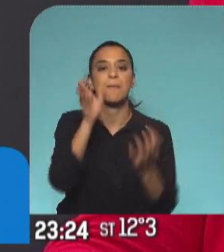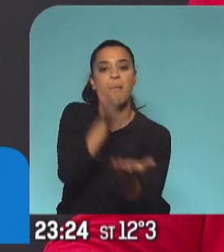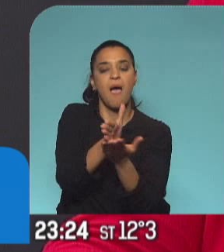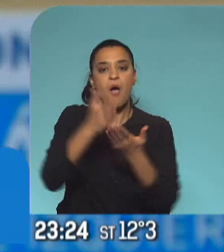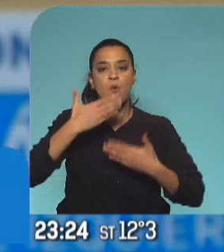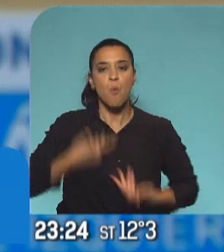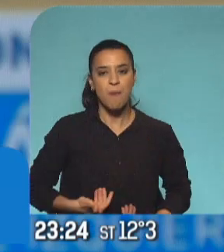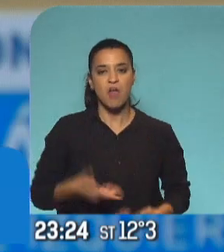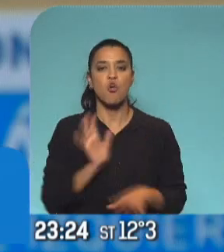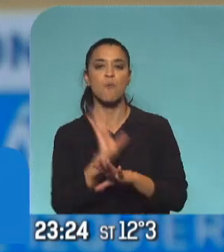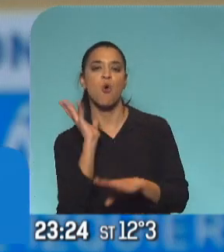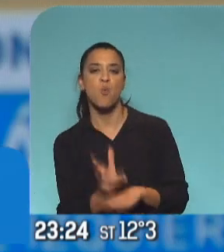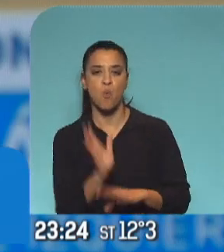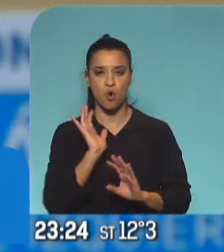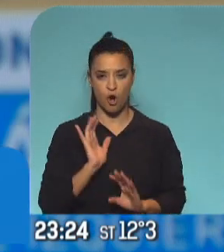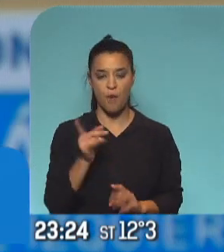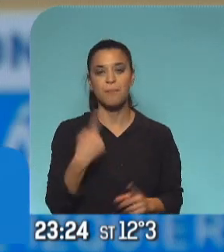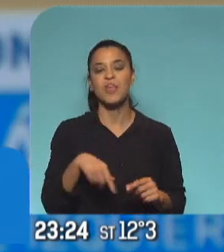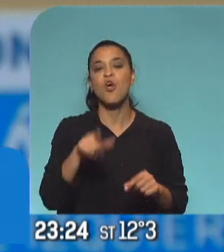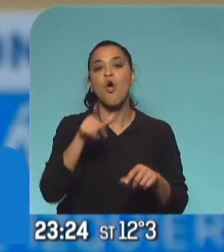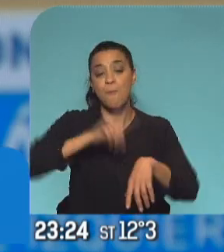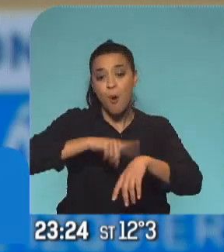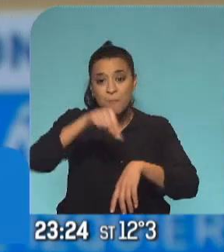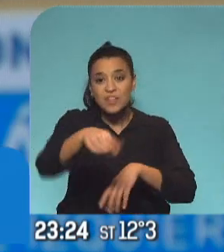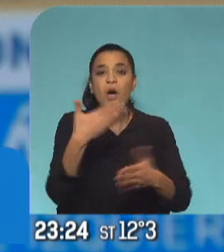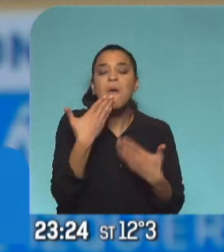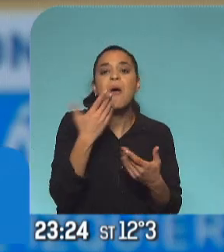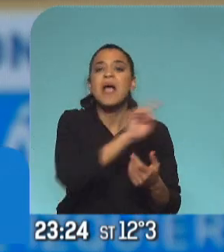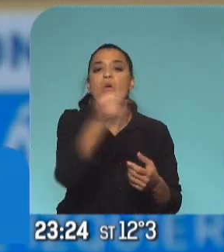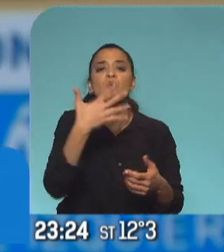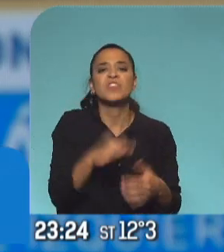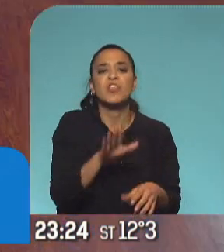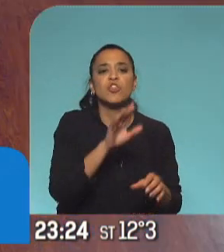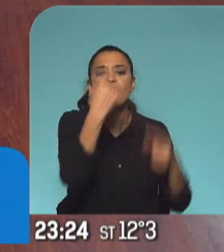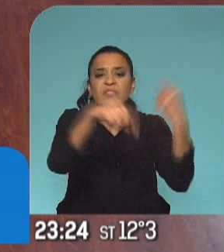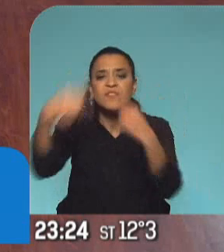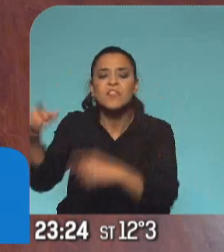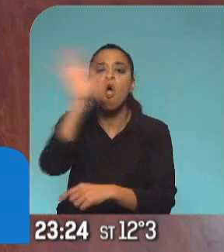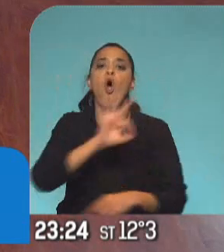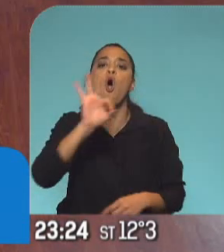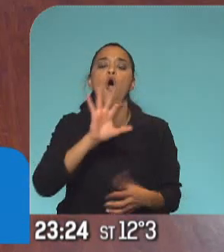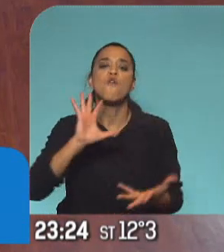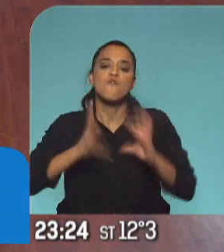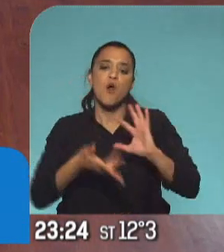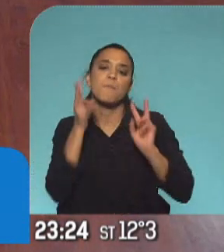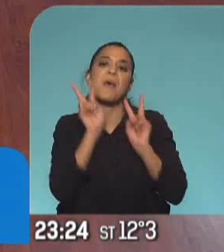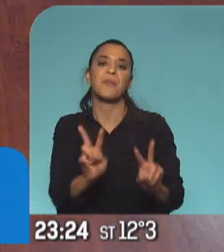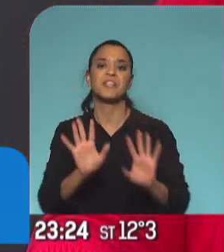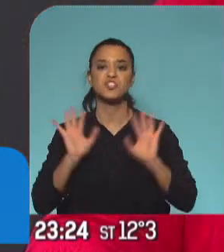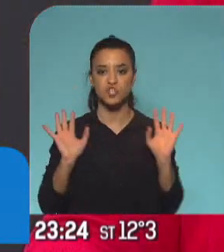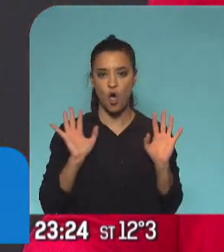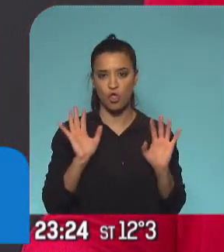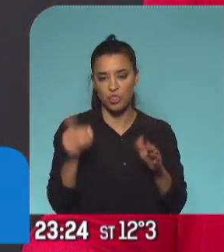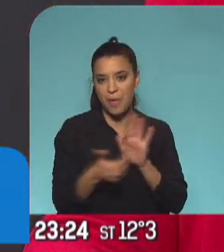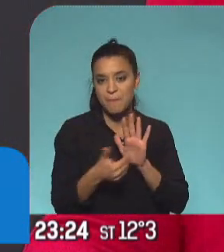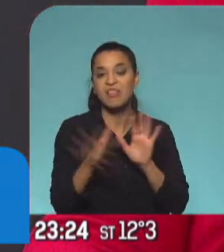uno entendió que el bloque se trataba de algo o cada uno impuso su punto de vista respecto a dónde está?